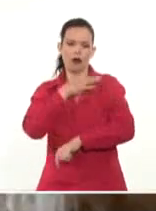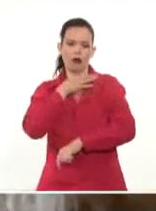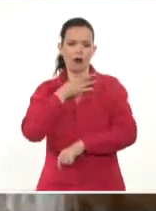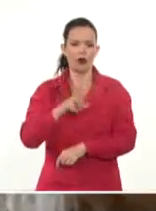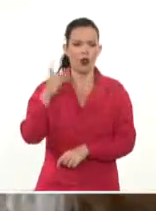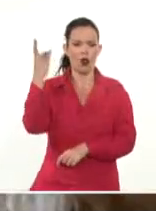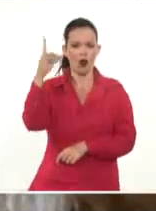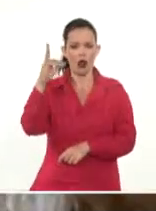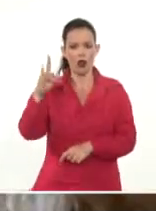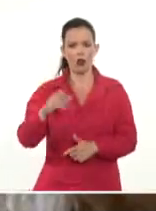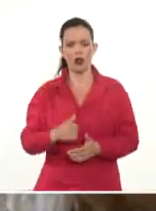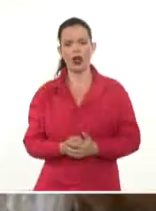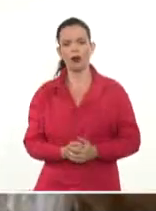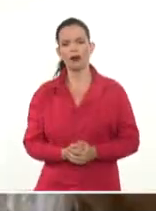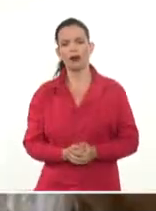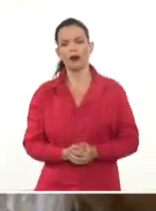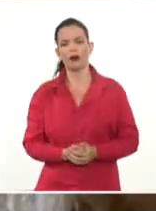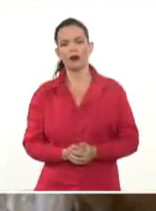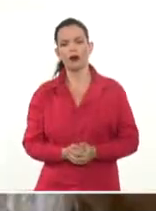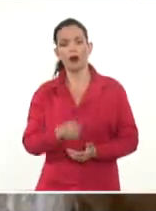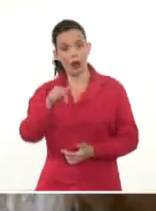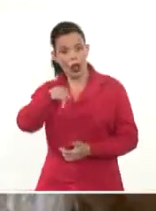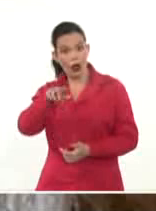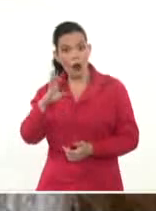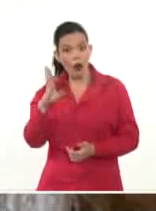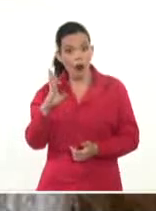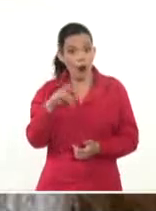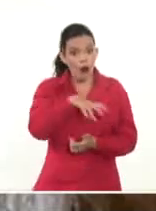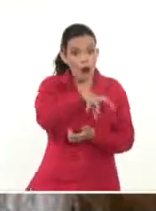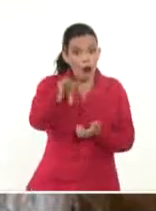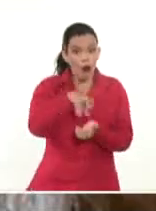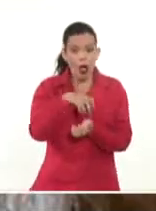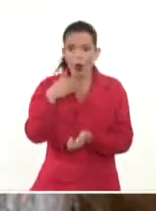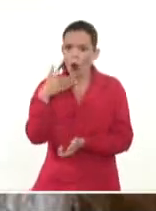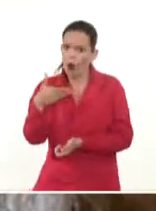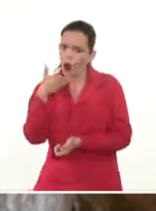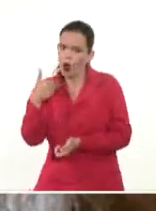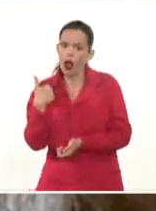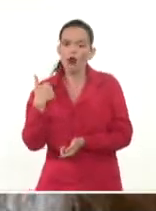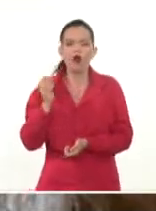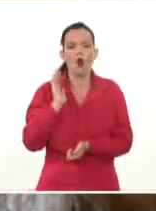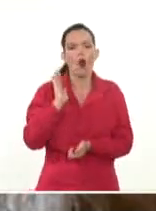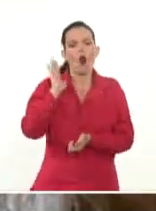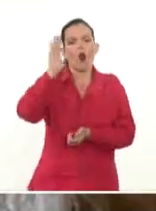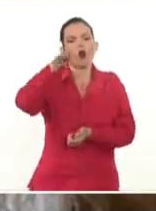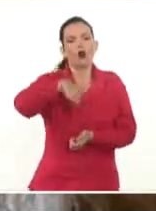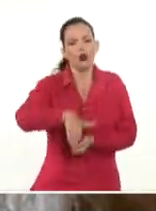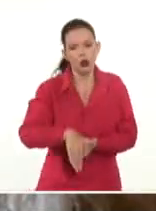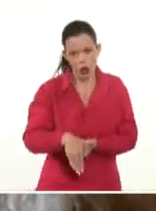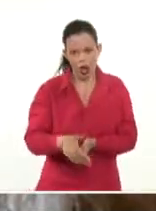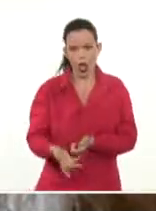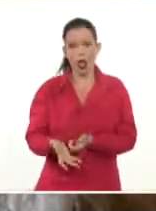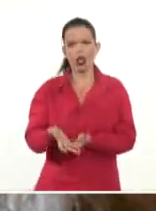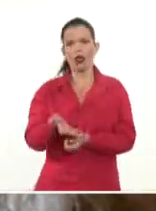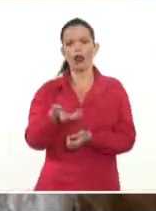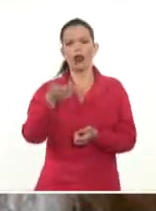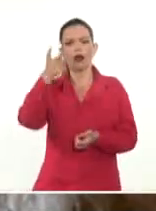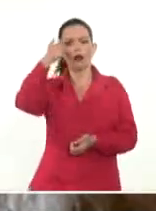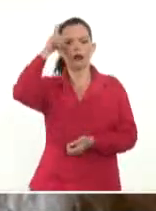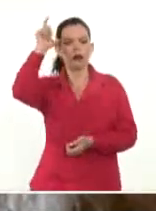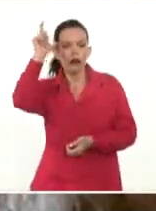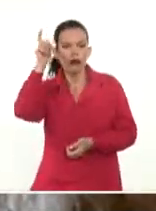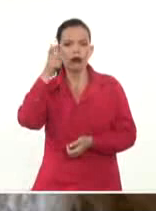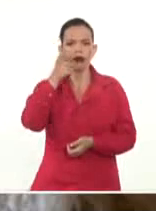La feria yo veo que está buena, yo traje ganado sardo para exhibición, ganado